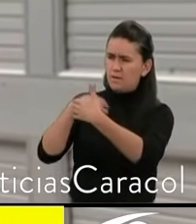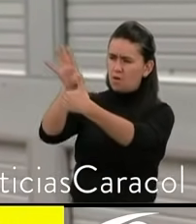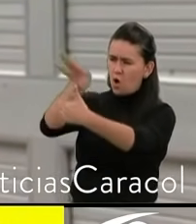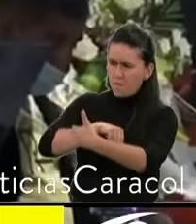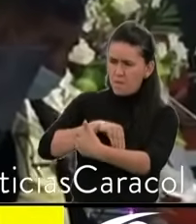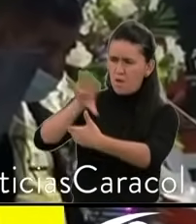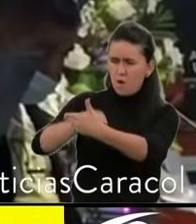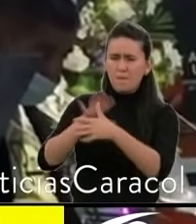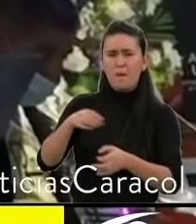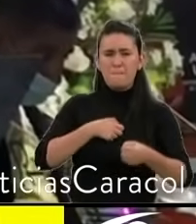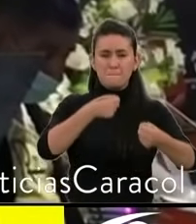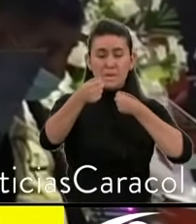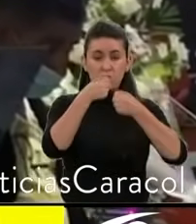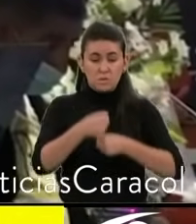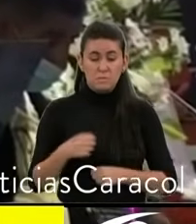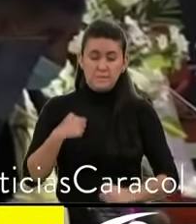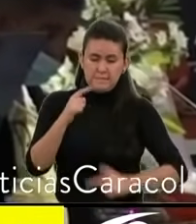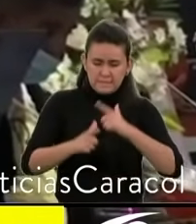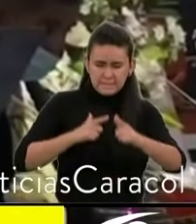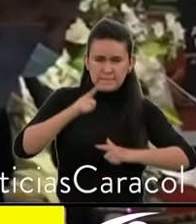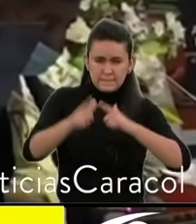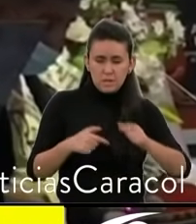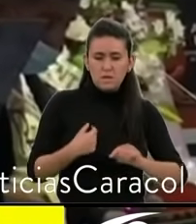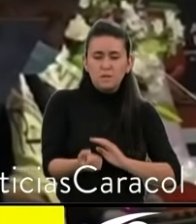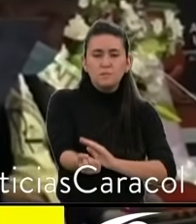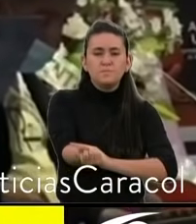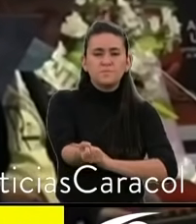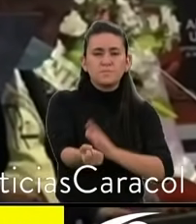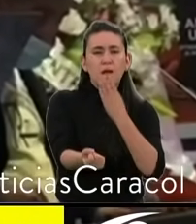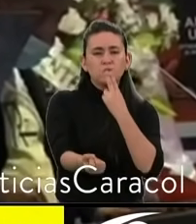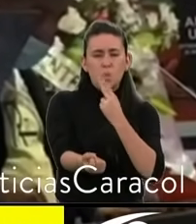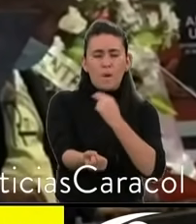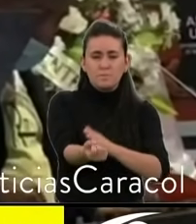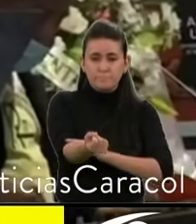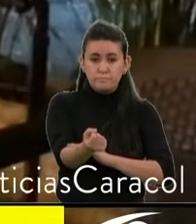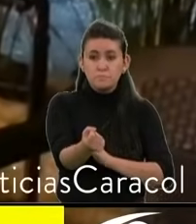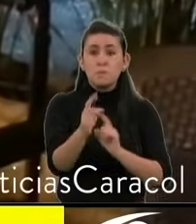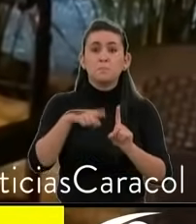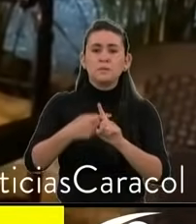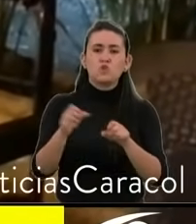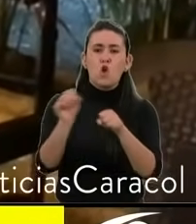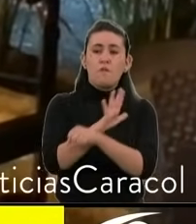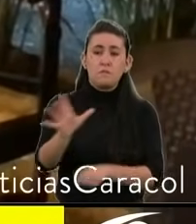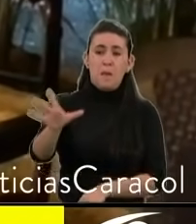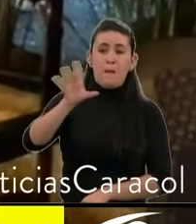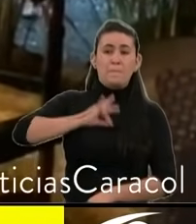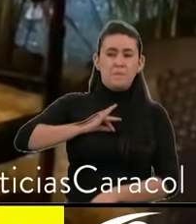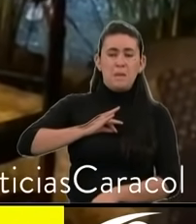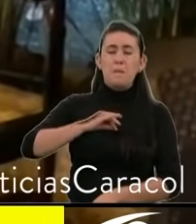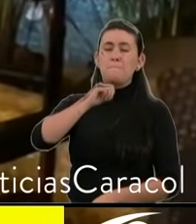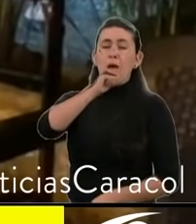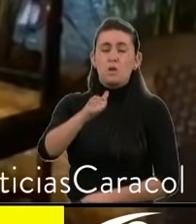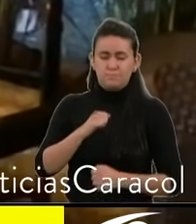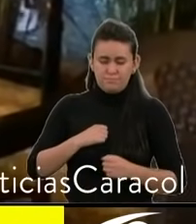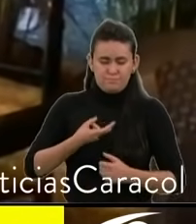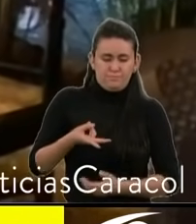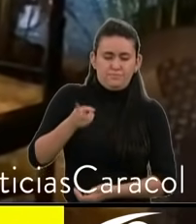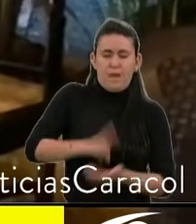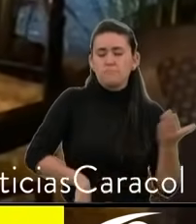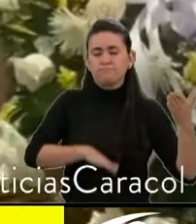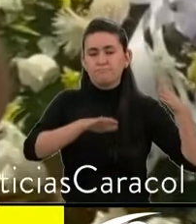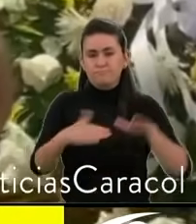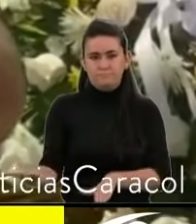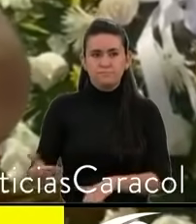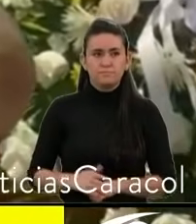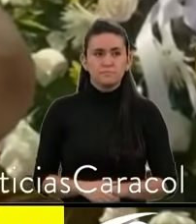el periodismo. Después de batallar contra la diabetes y una diálisis, el COVID llegó a su cuerpo, lo que agudizó su estado de salud, llevándolo al